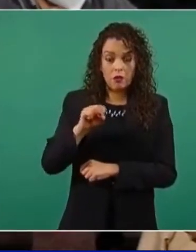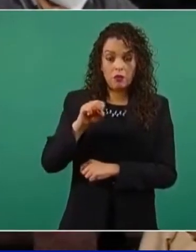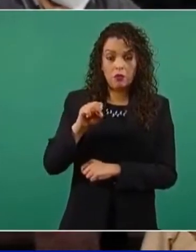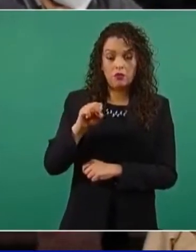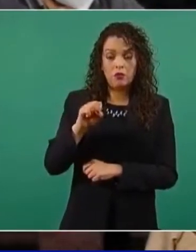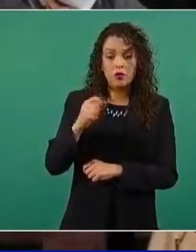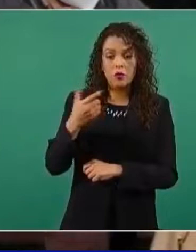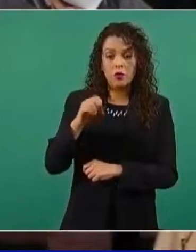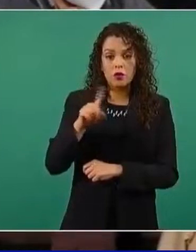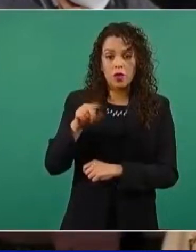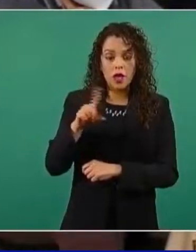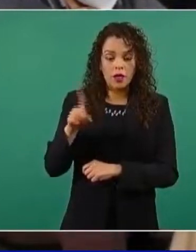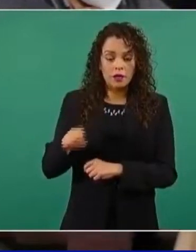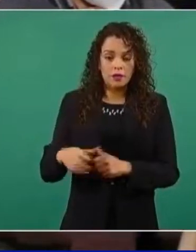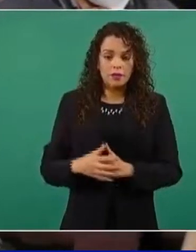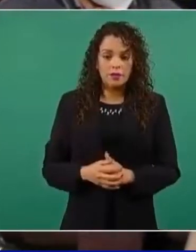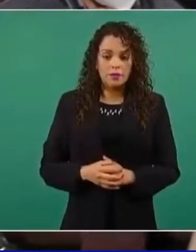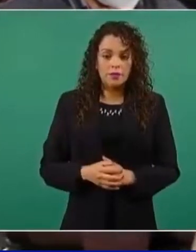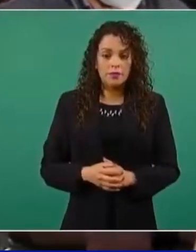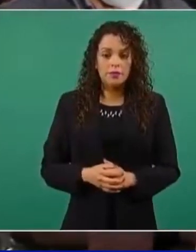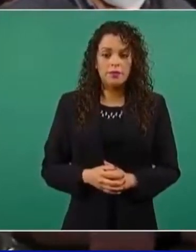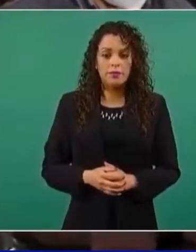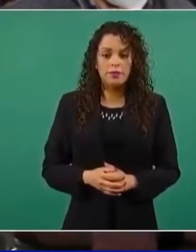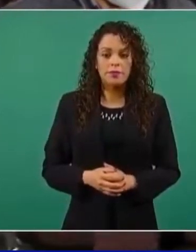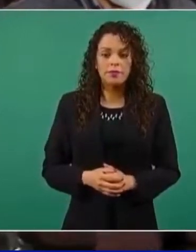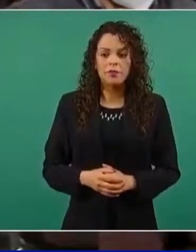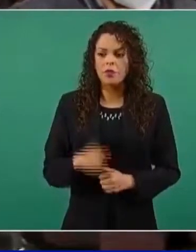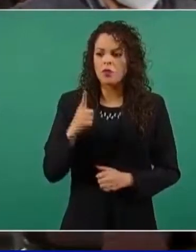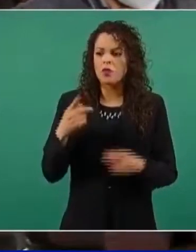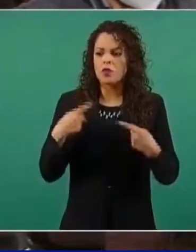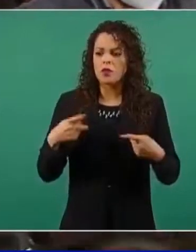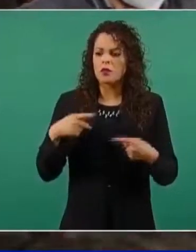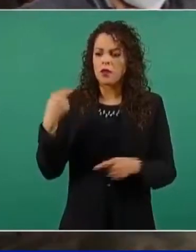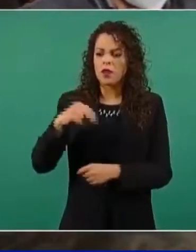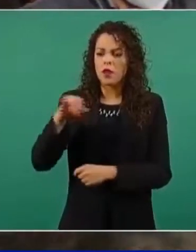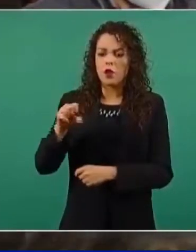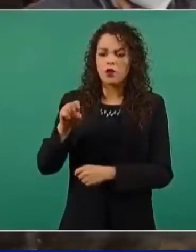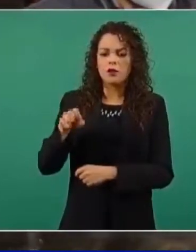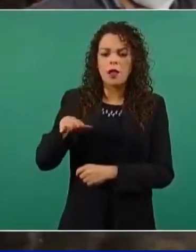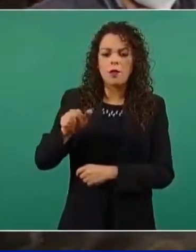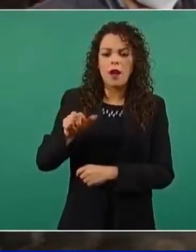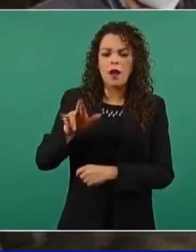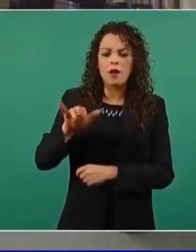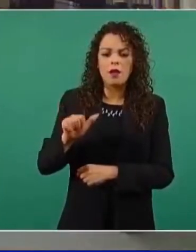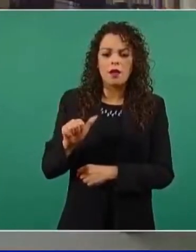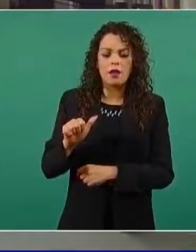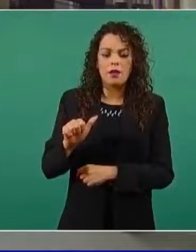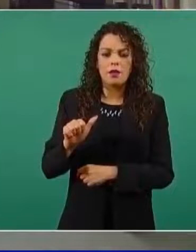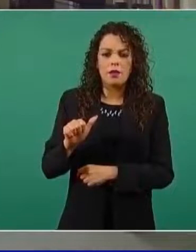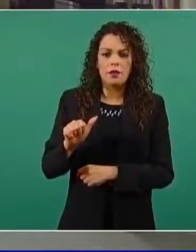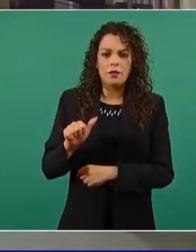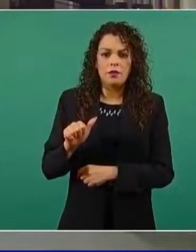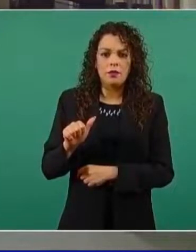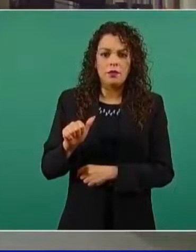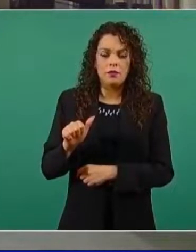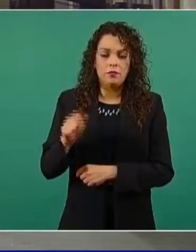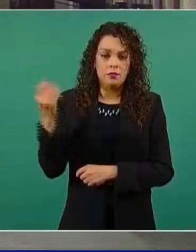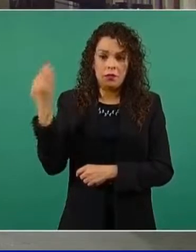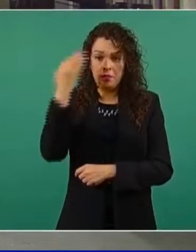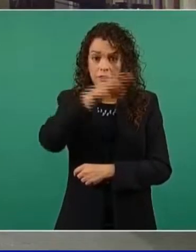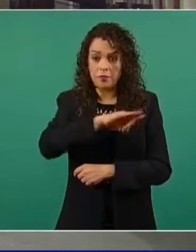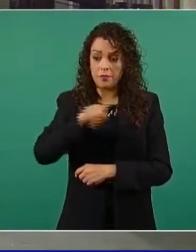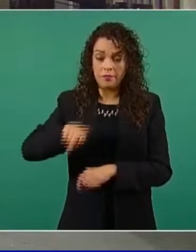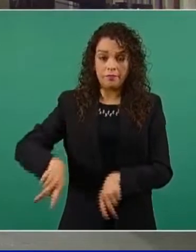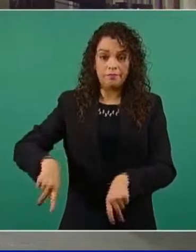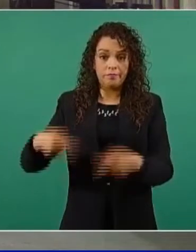González, una persona de nombre José María Rejón de la Guerra. Y la venta fue fraudulenta,